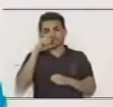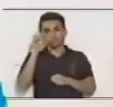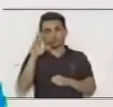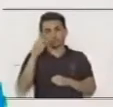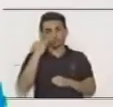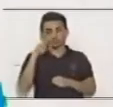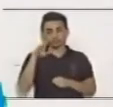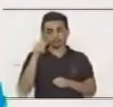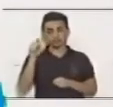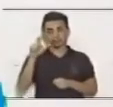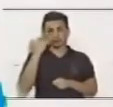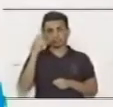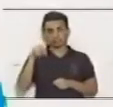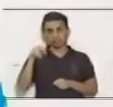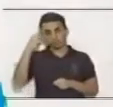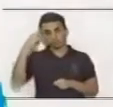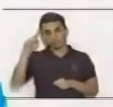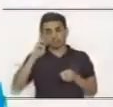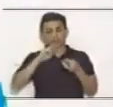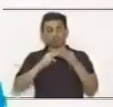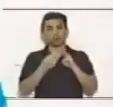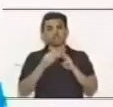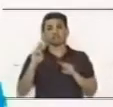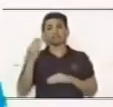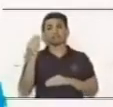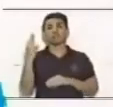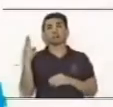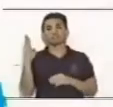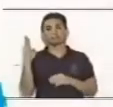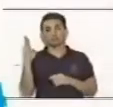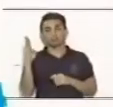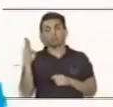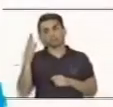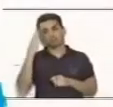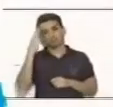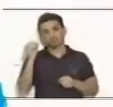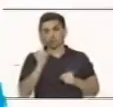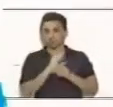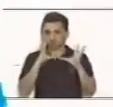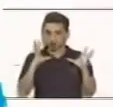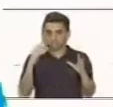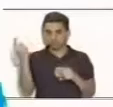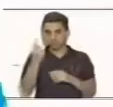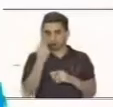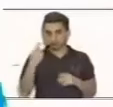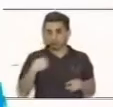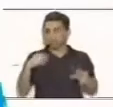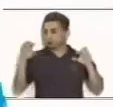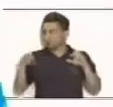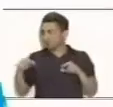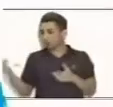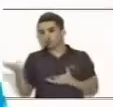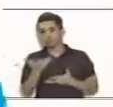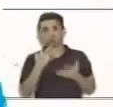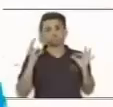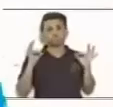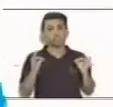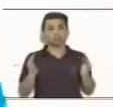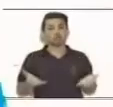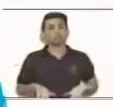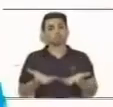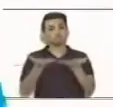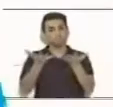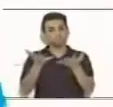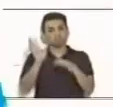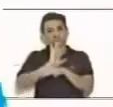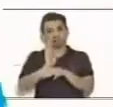de tercero básico. Muy buenos días a todos, a las personas que nos ayudan aquí para que este programa salga adelante. Muy buenos